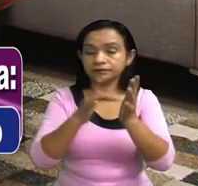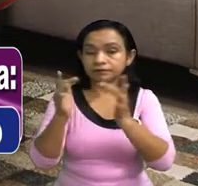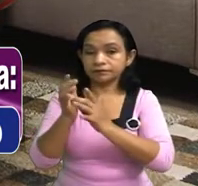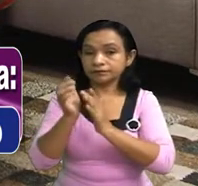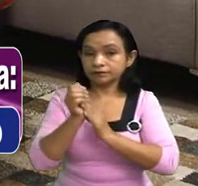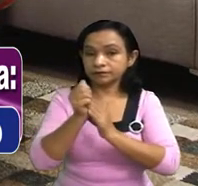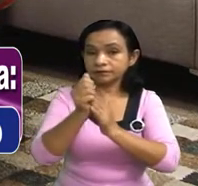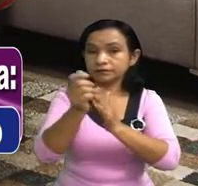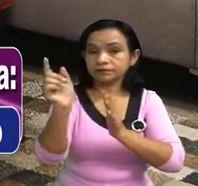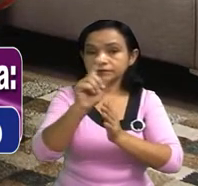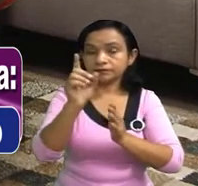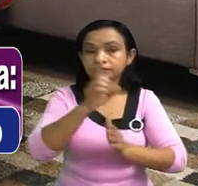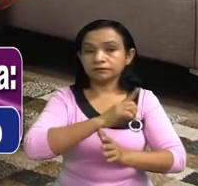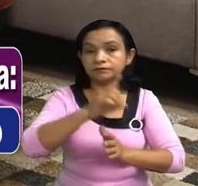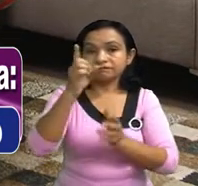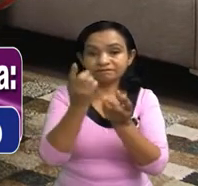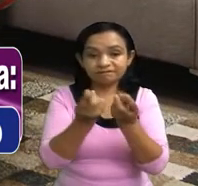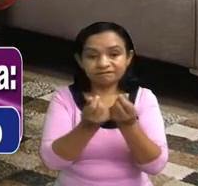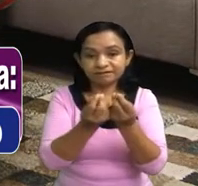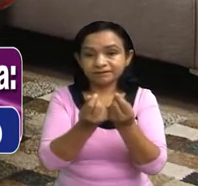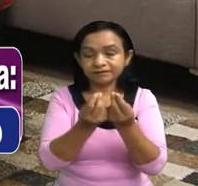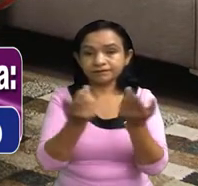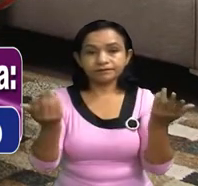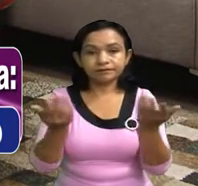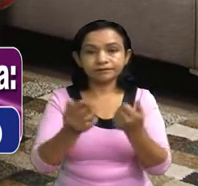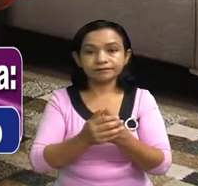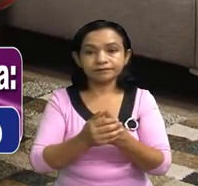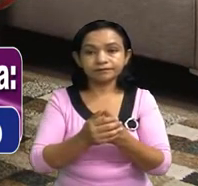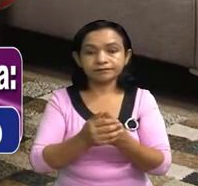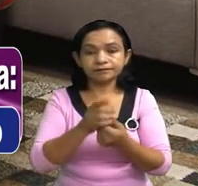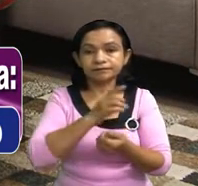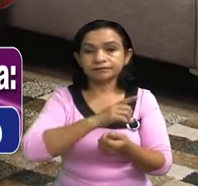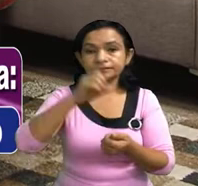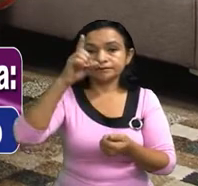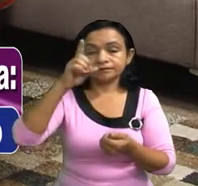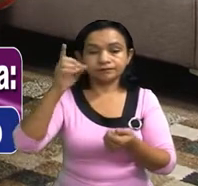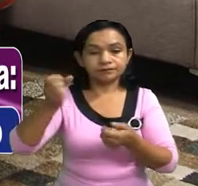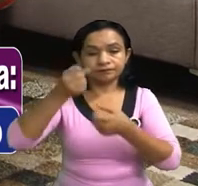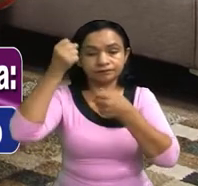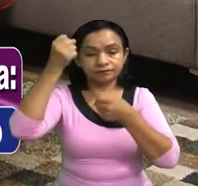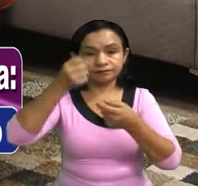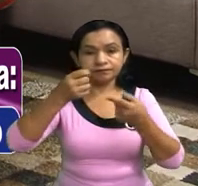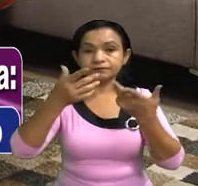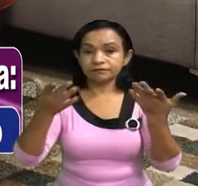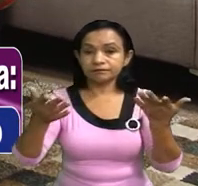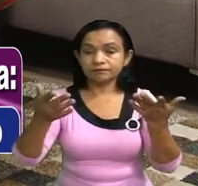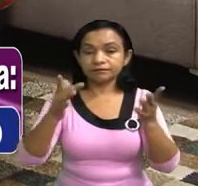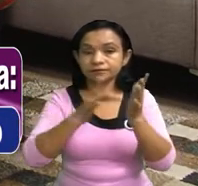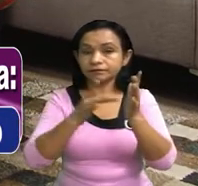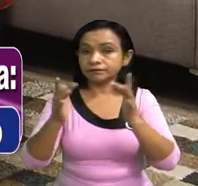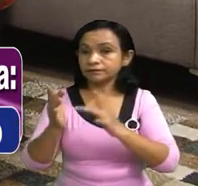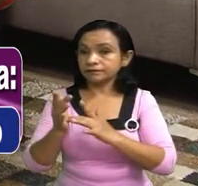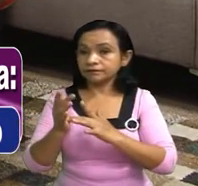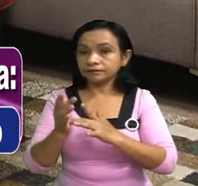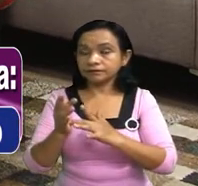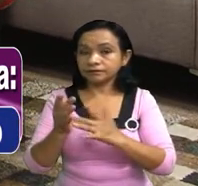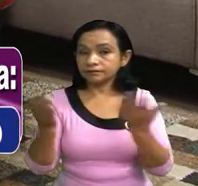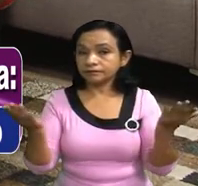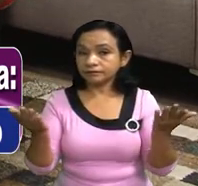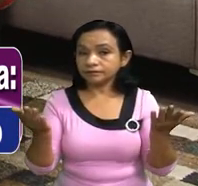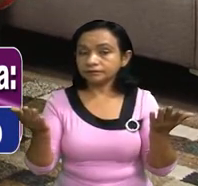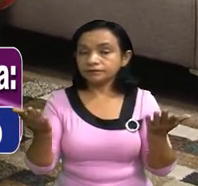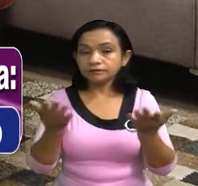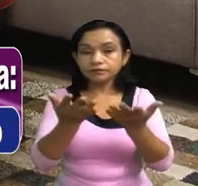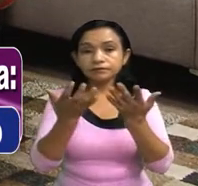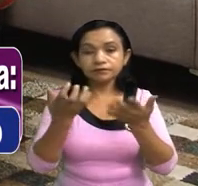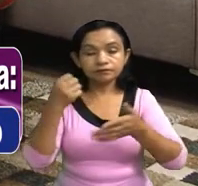como seguidores del Dios dinero, seguidores del Dios de los imperios. Okay. Porque a Jesucristo, por tratar